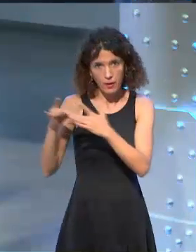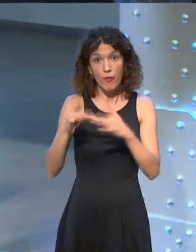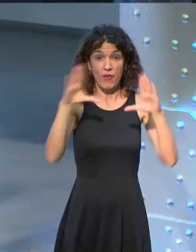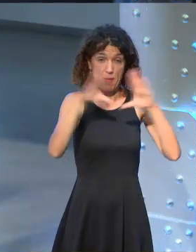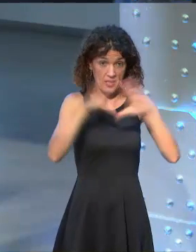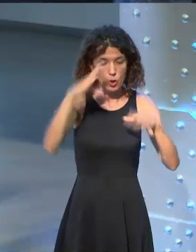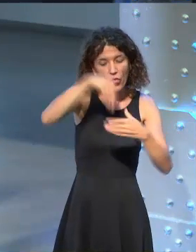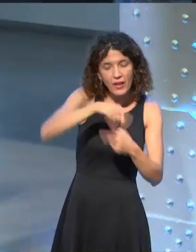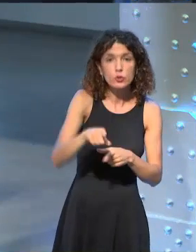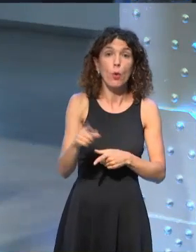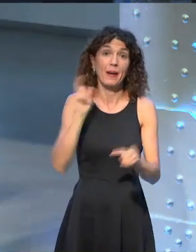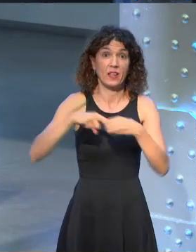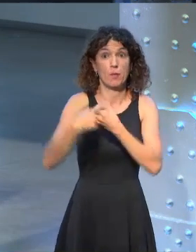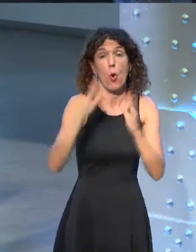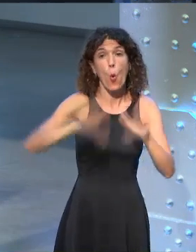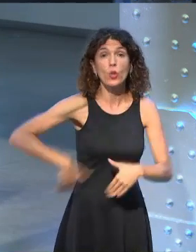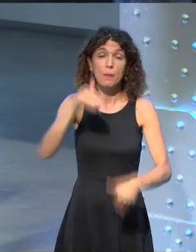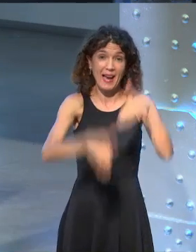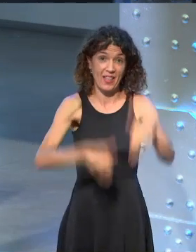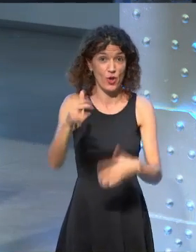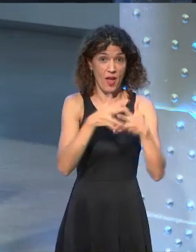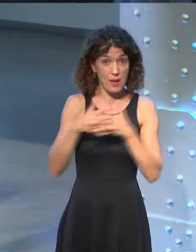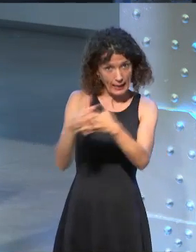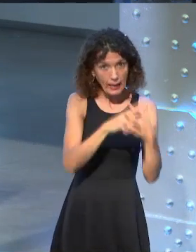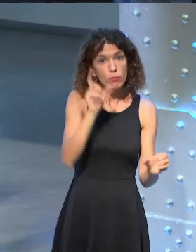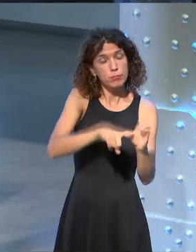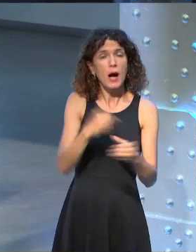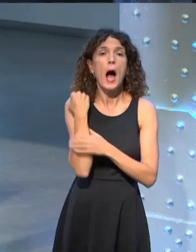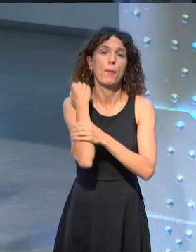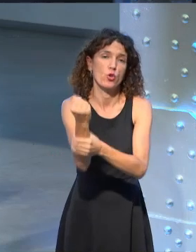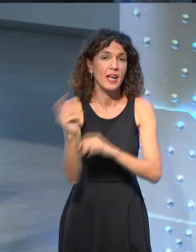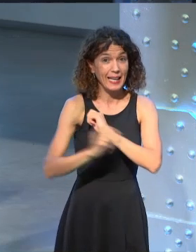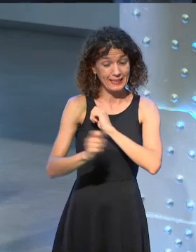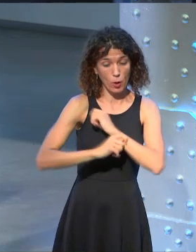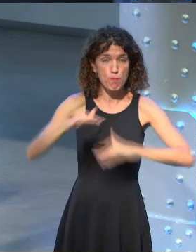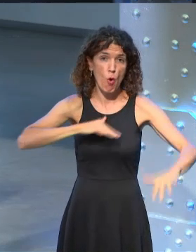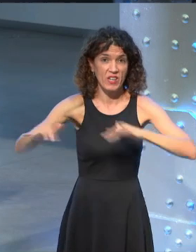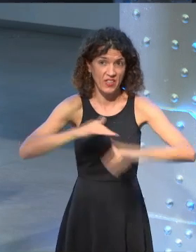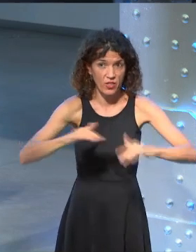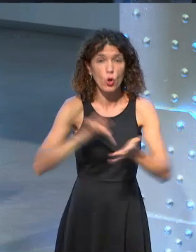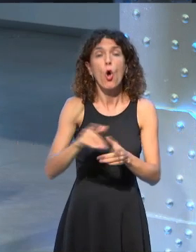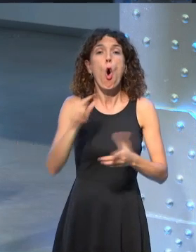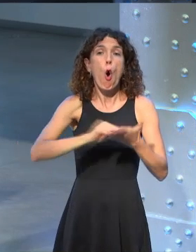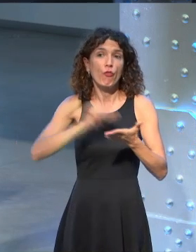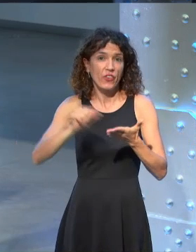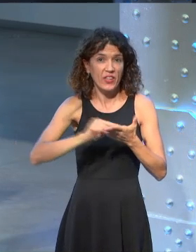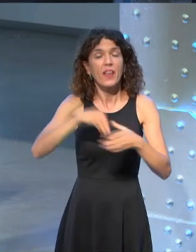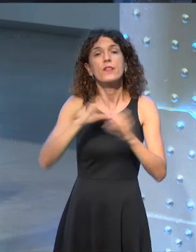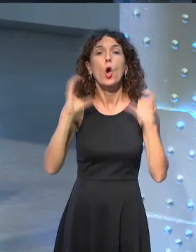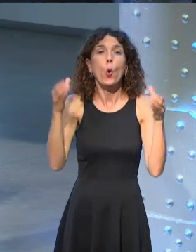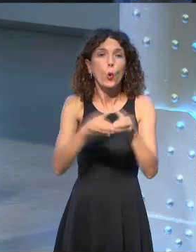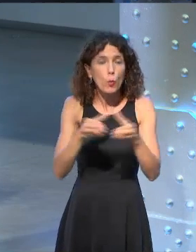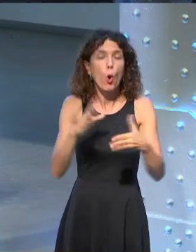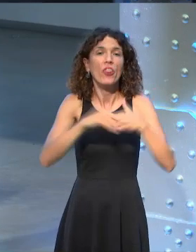género. Participó desde Virginia en las últimas elecciones americanas, apoyando la estrategia y movilización desde la oficina del